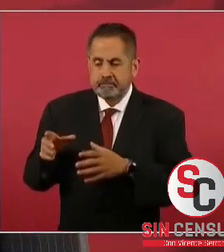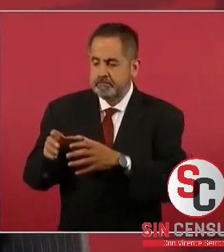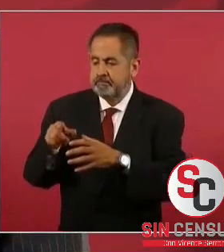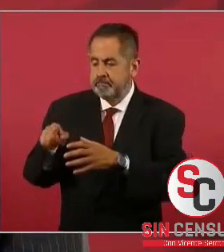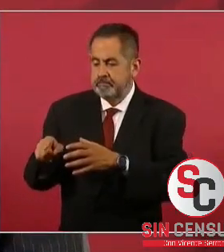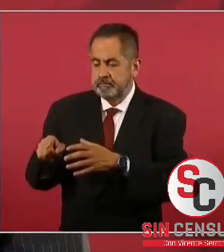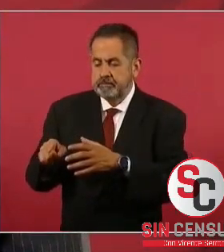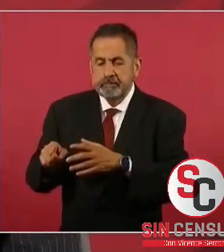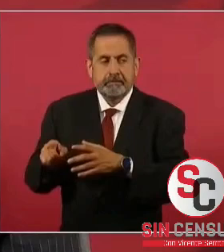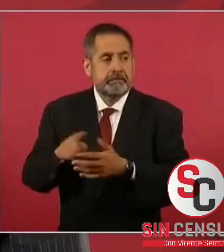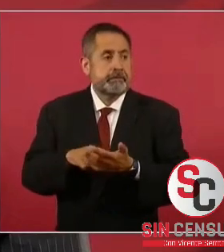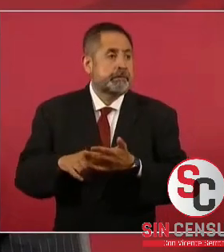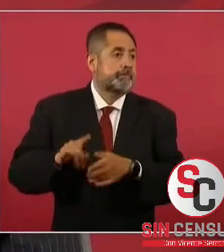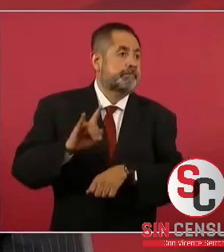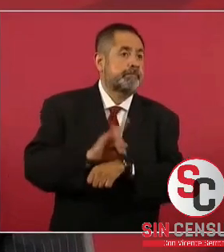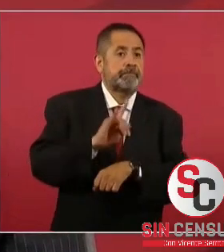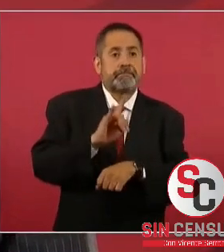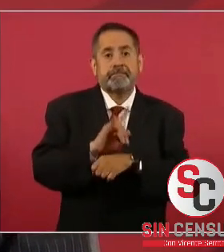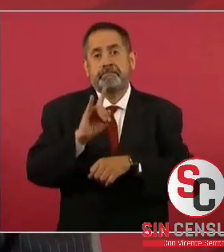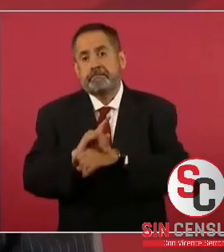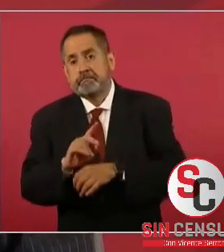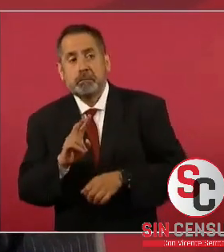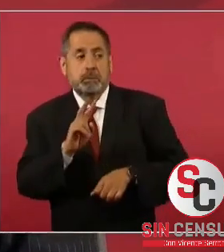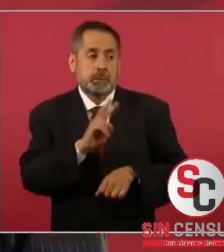una simulación